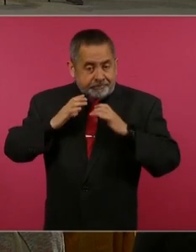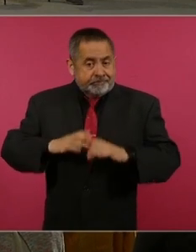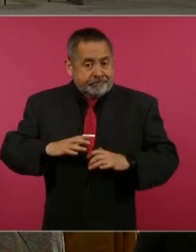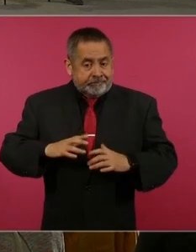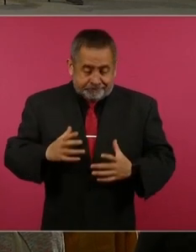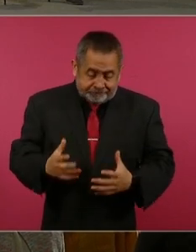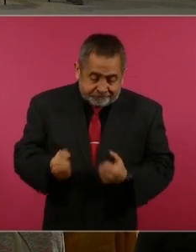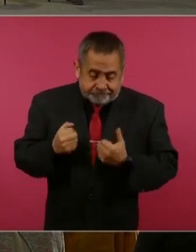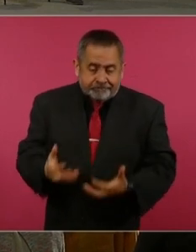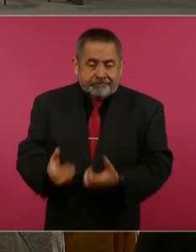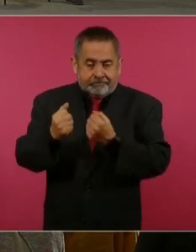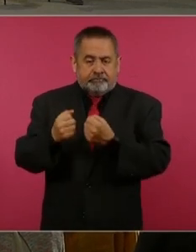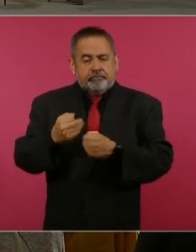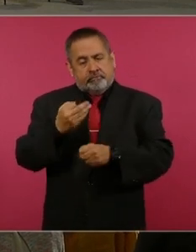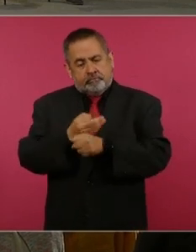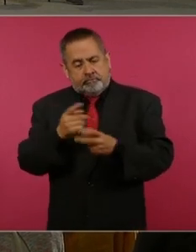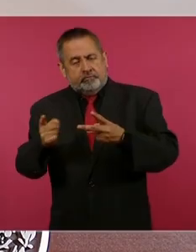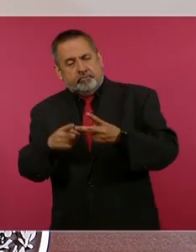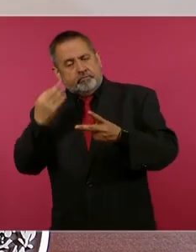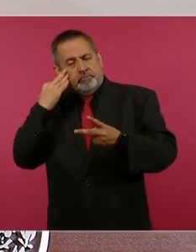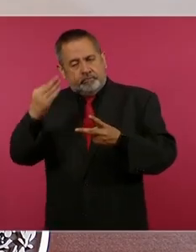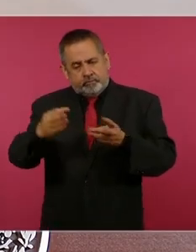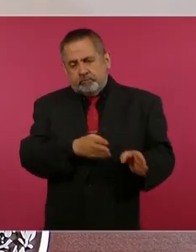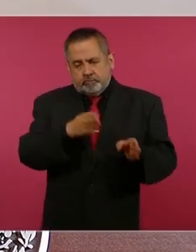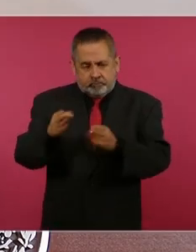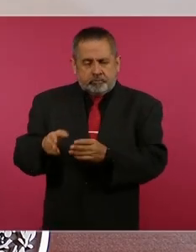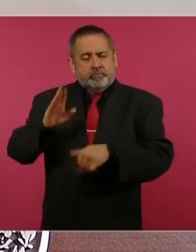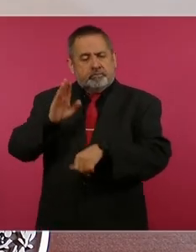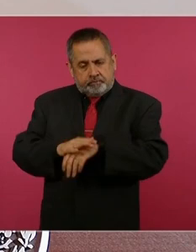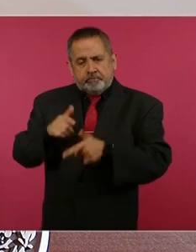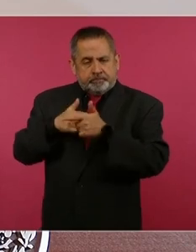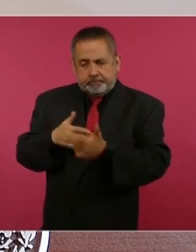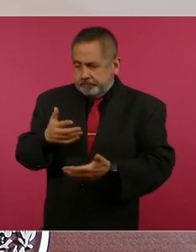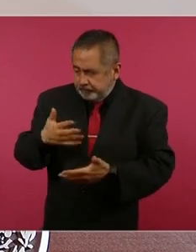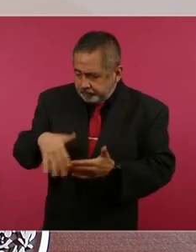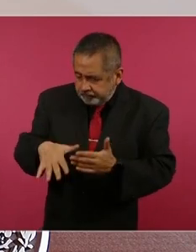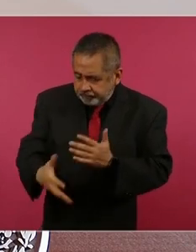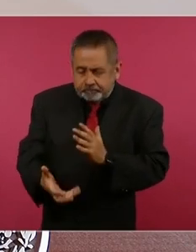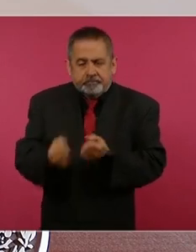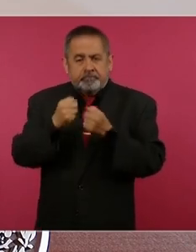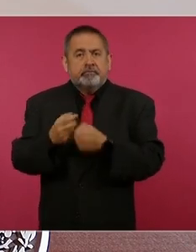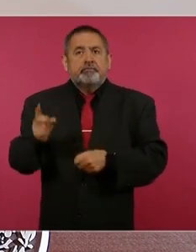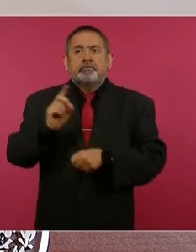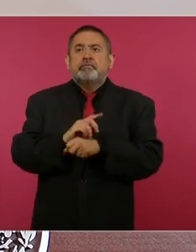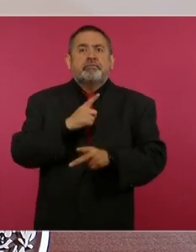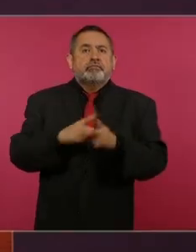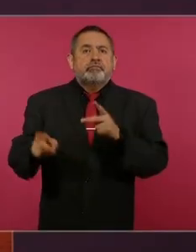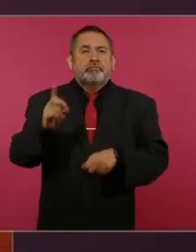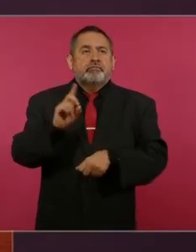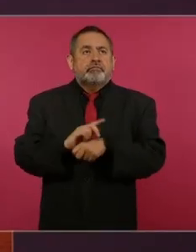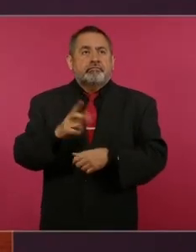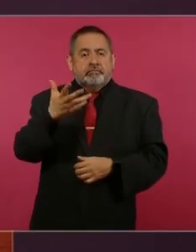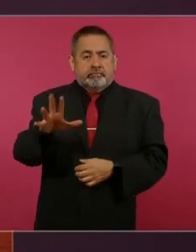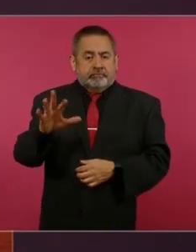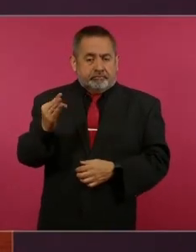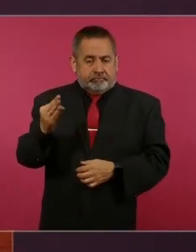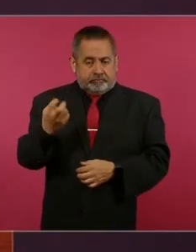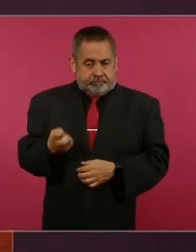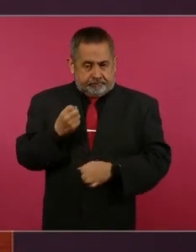cuerpos en esta segunda etapa o segunda fase se da a partir del 10 de febrero del presente